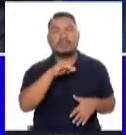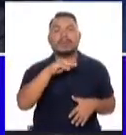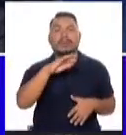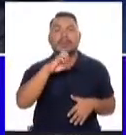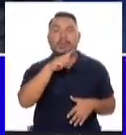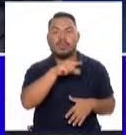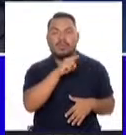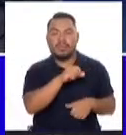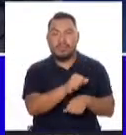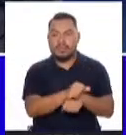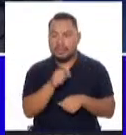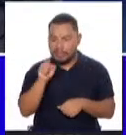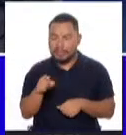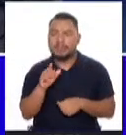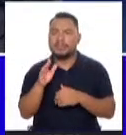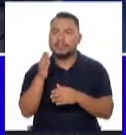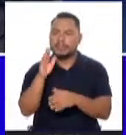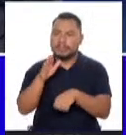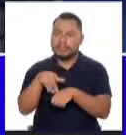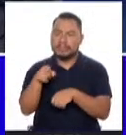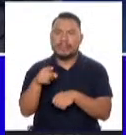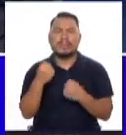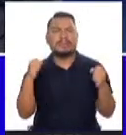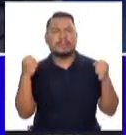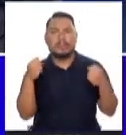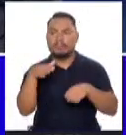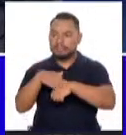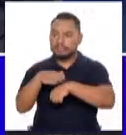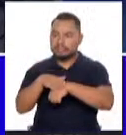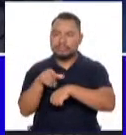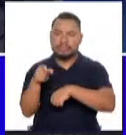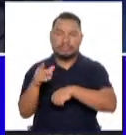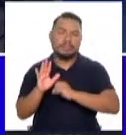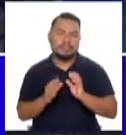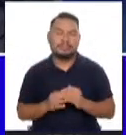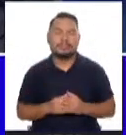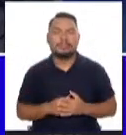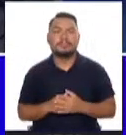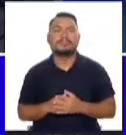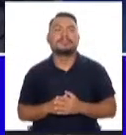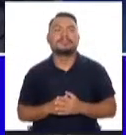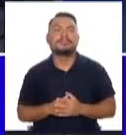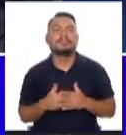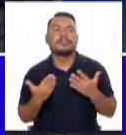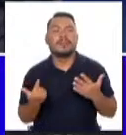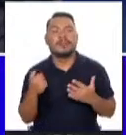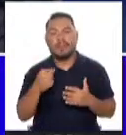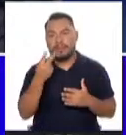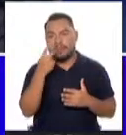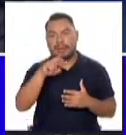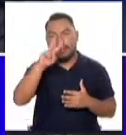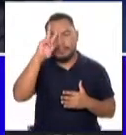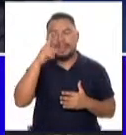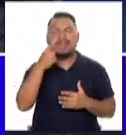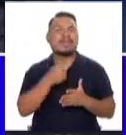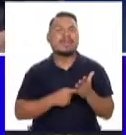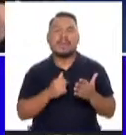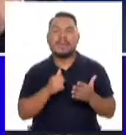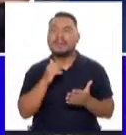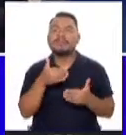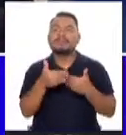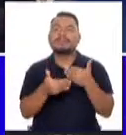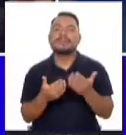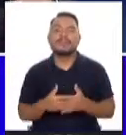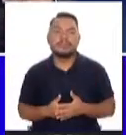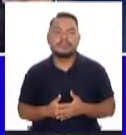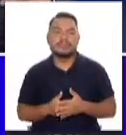ahí para reprimirlo y hacer que se comporte en la forma debida. Muy bien, llega entonces acá al país, ¿qué es lo que sigue? Se